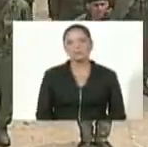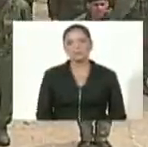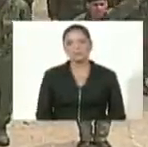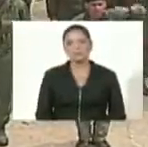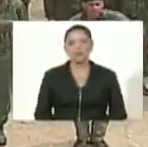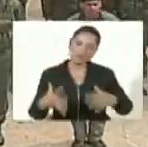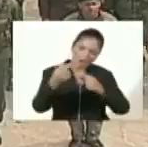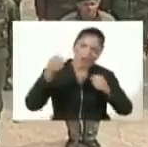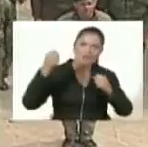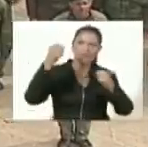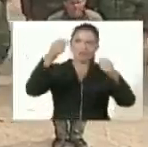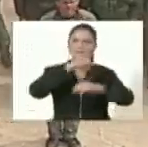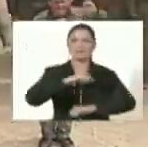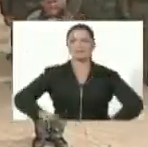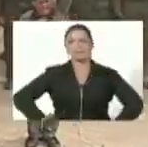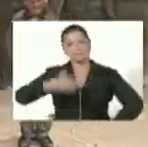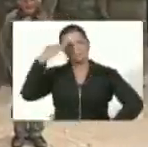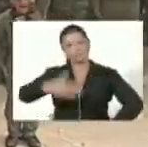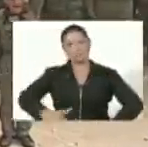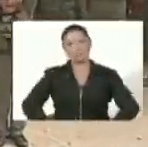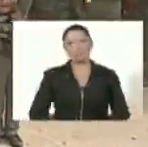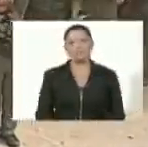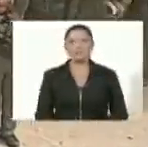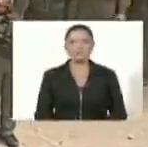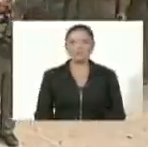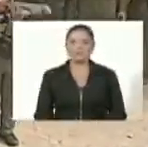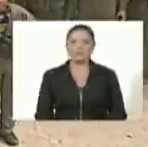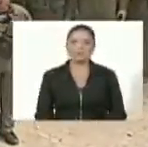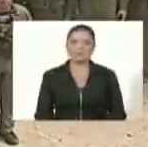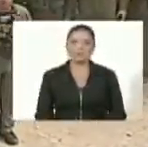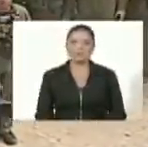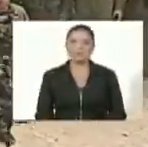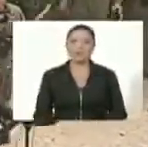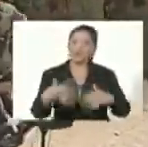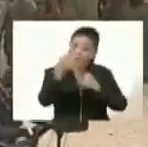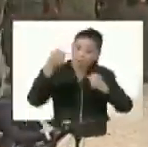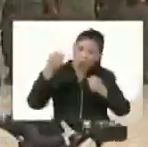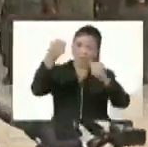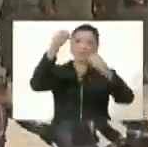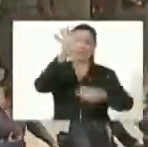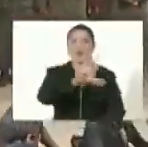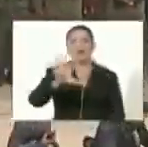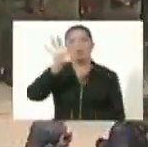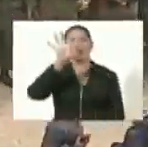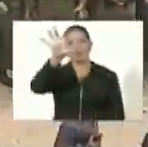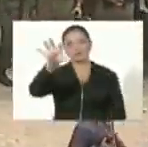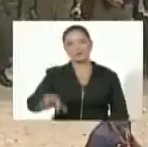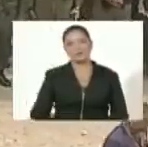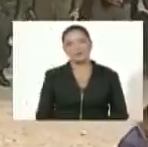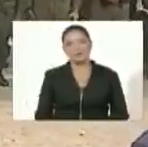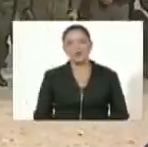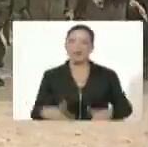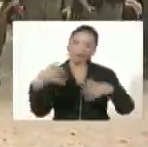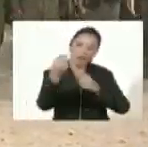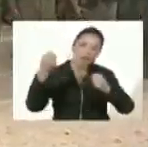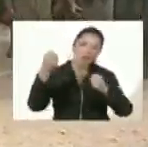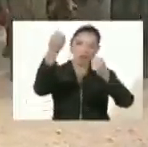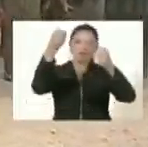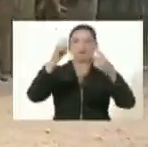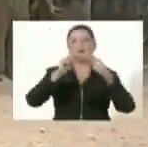¡Que viva la Fuerza Armada Nacional Bolivariana! ¡Viva! ¡Que viva la patria! ¡Que viva! ¡Que viva la